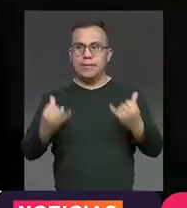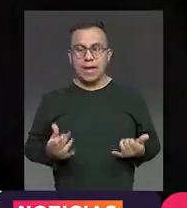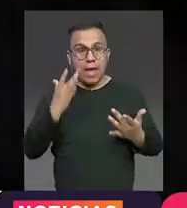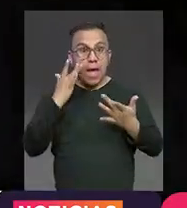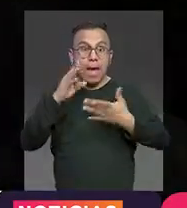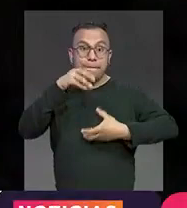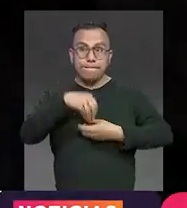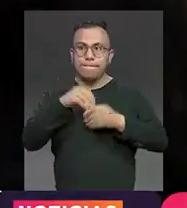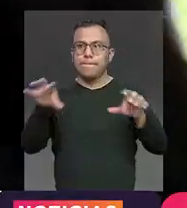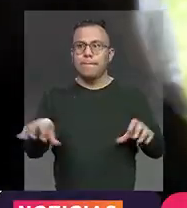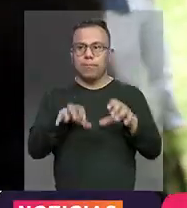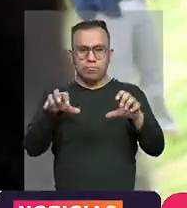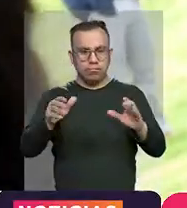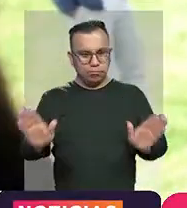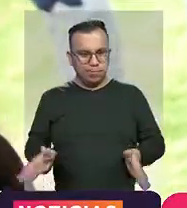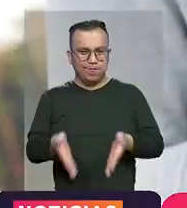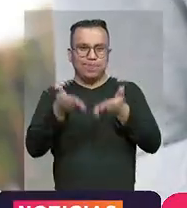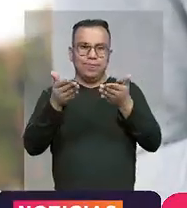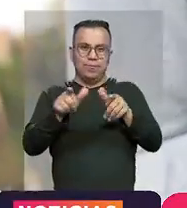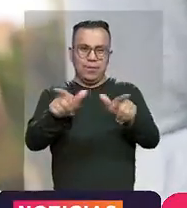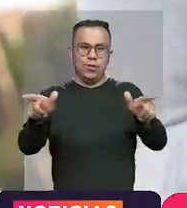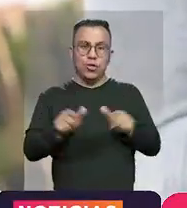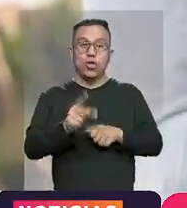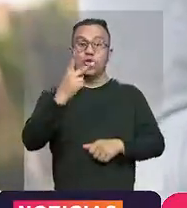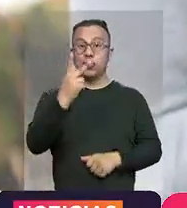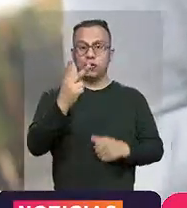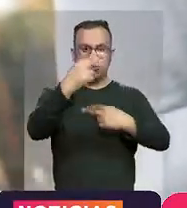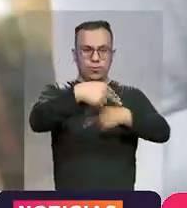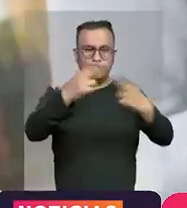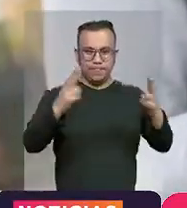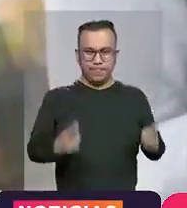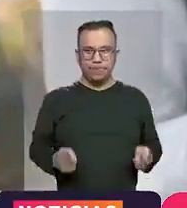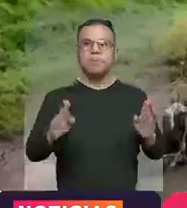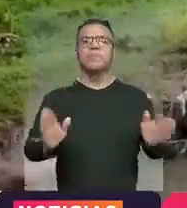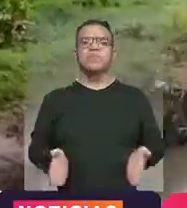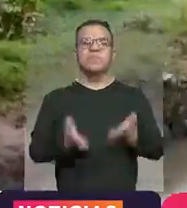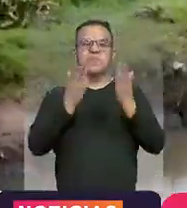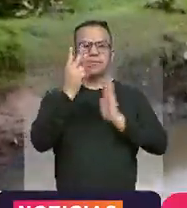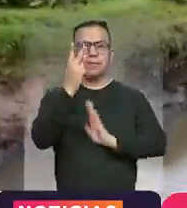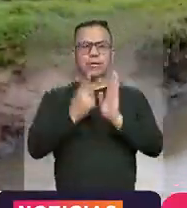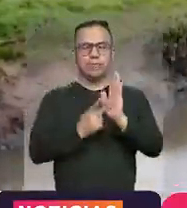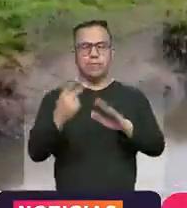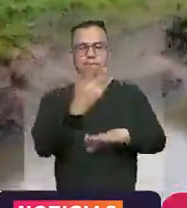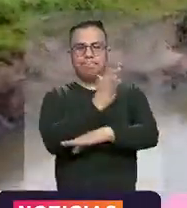se suma a las acciones de rehabilitación de 2 hectáreas, que cuenta con el mantenimiento de más de 2.000 árboles de la localidad.